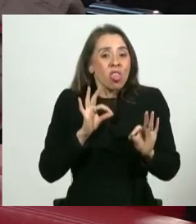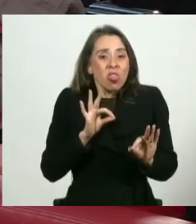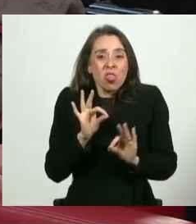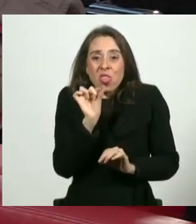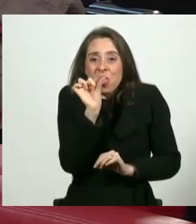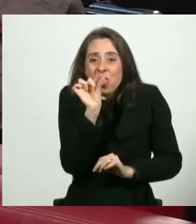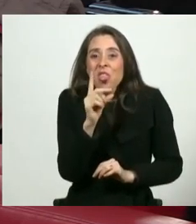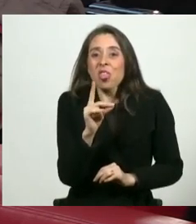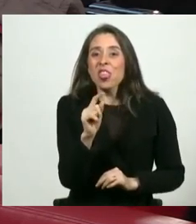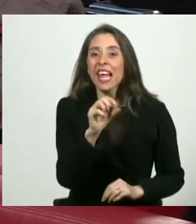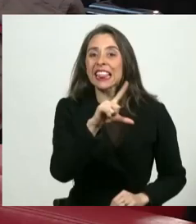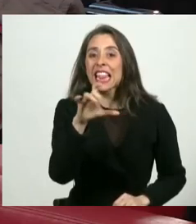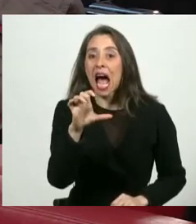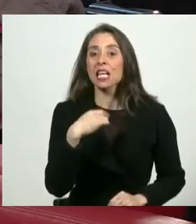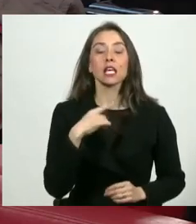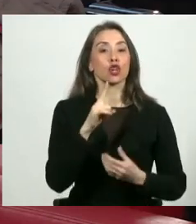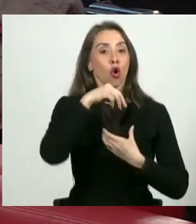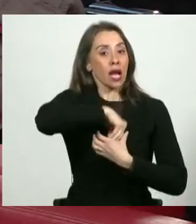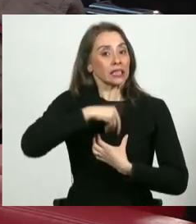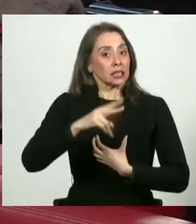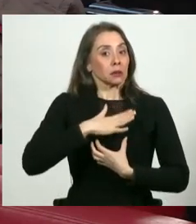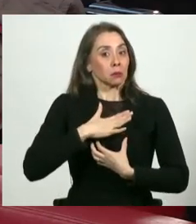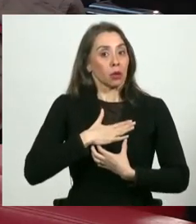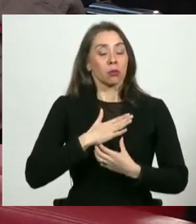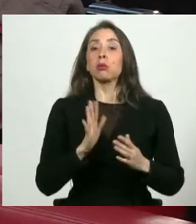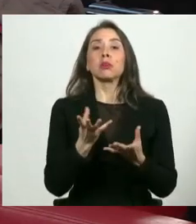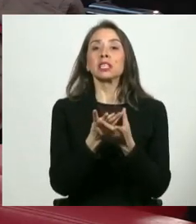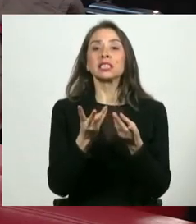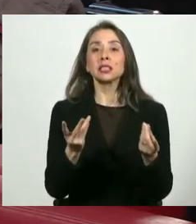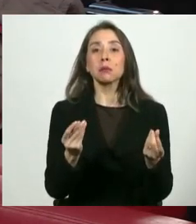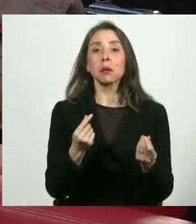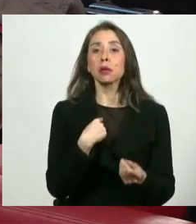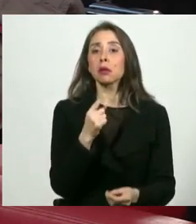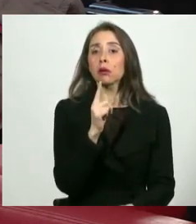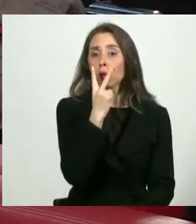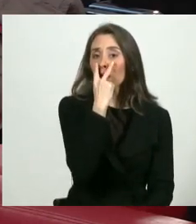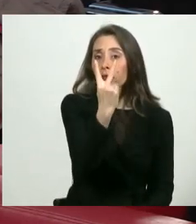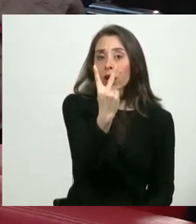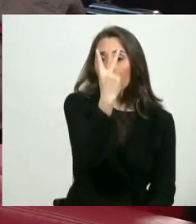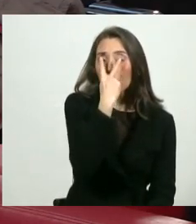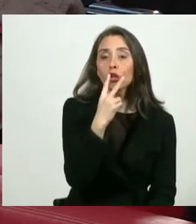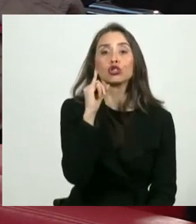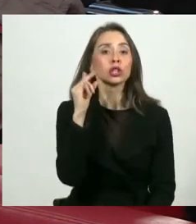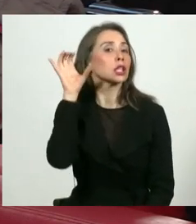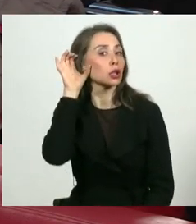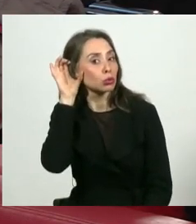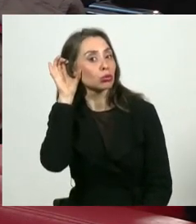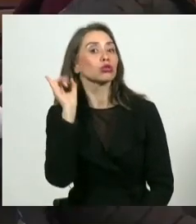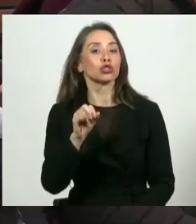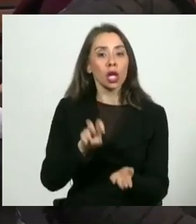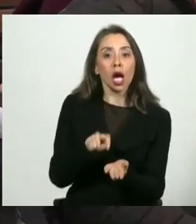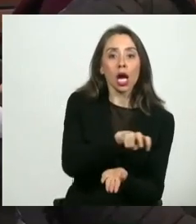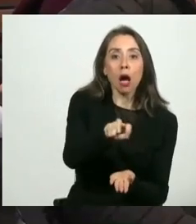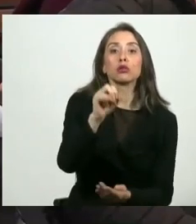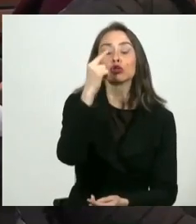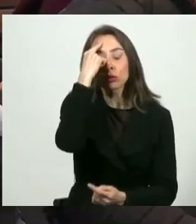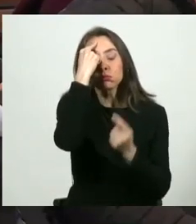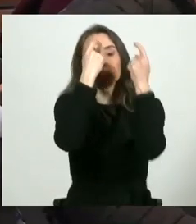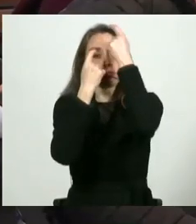detalle diciendo porque no es nuestra esencia, es simplemente no ver, pero oímos, caminamos,